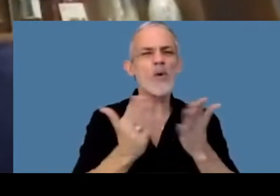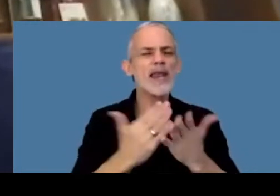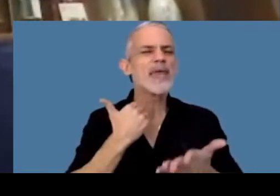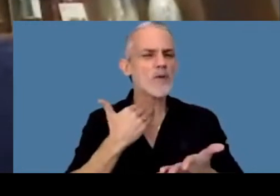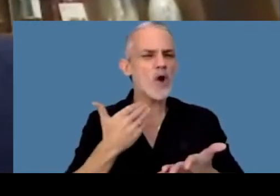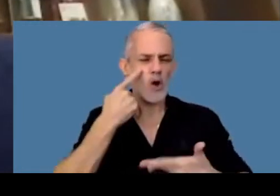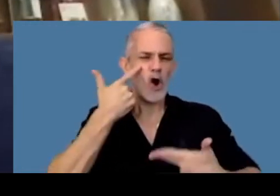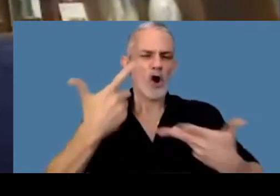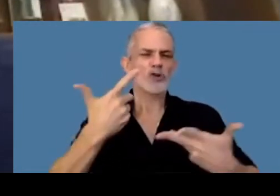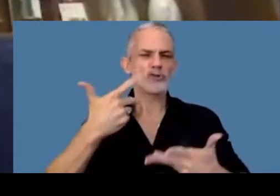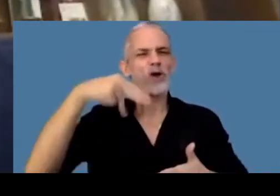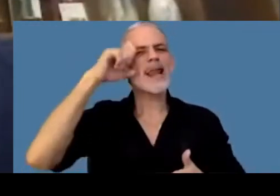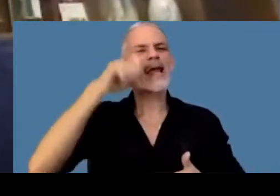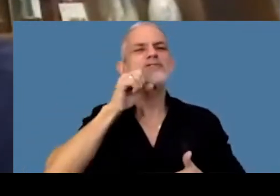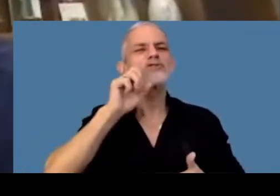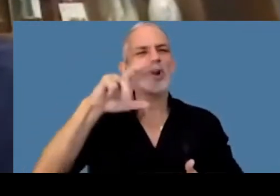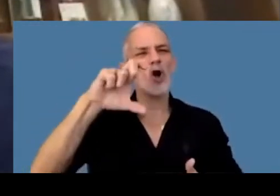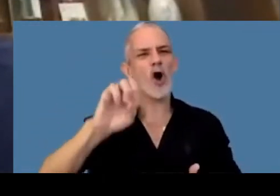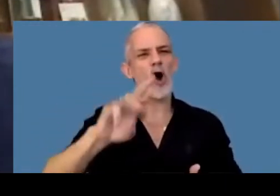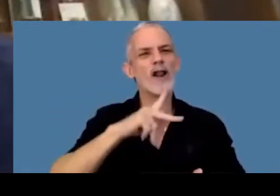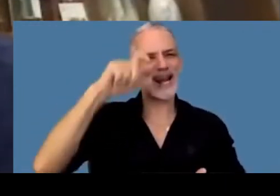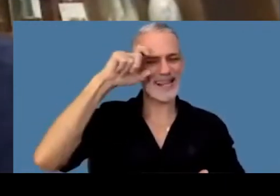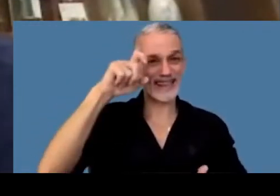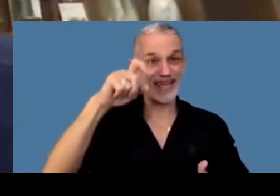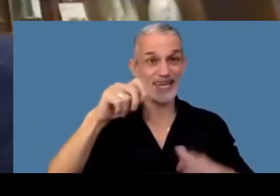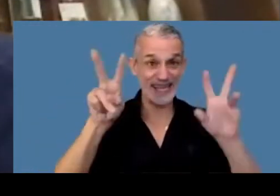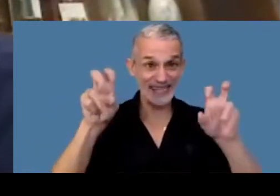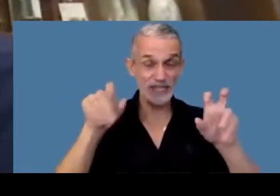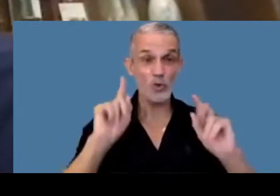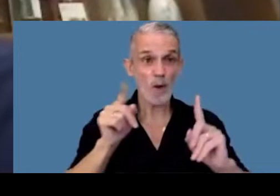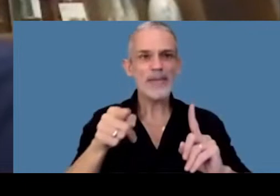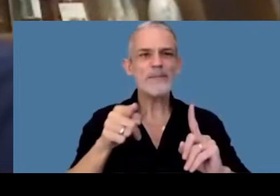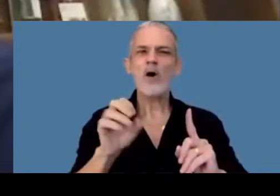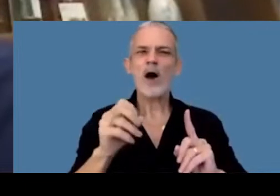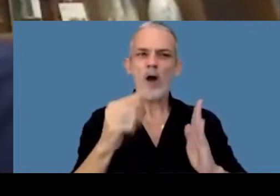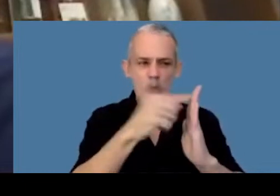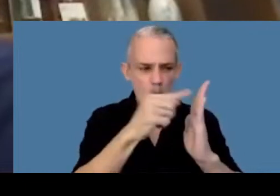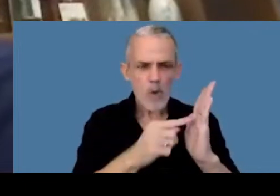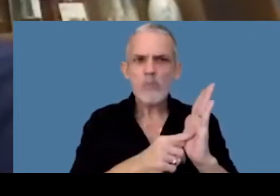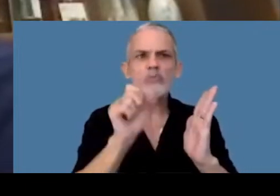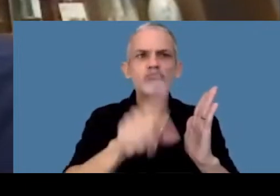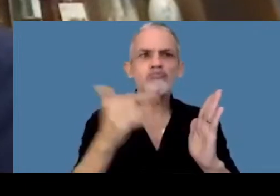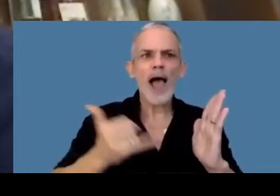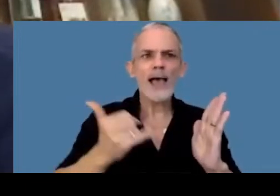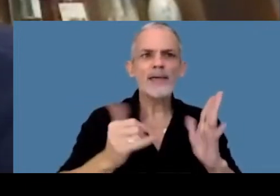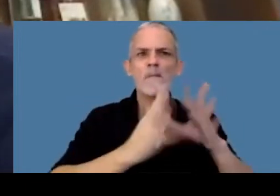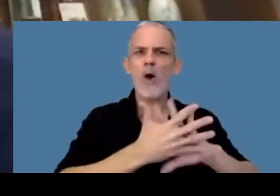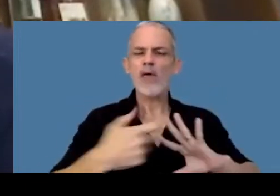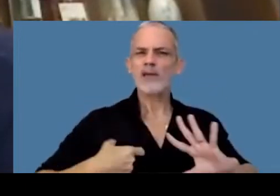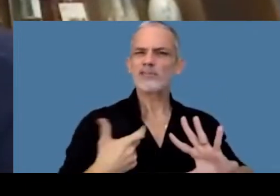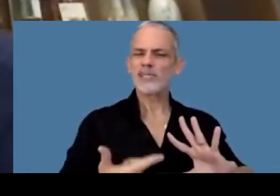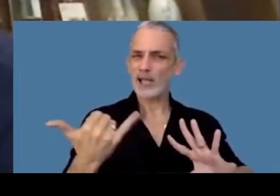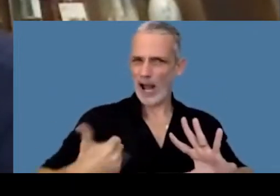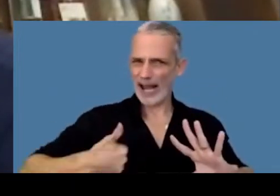Néstor Corte que tiene este mismo título y que habla de ciertas características y que con el tiempo hasta